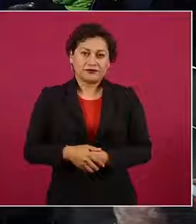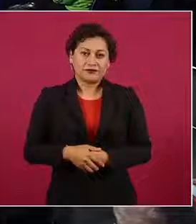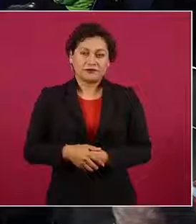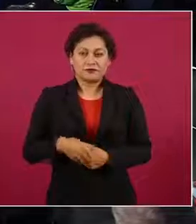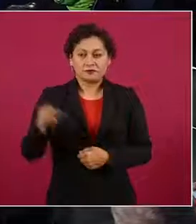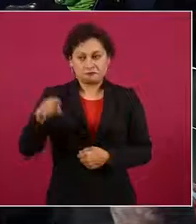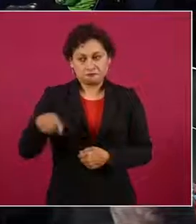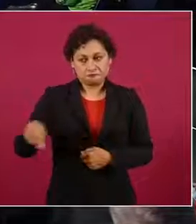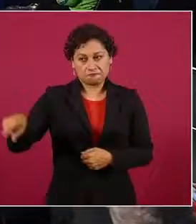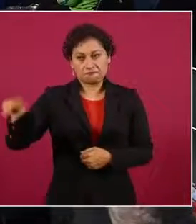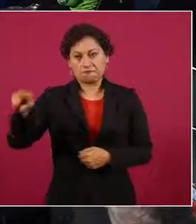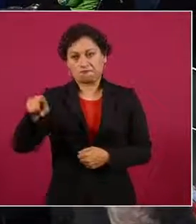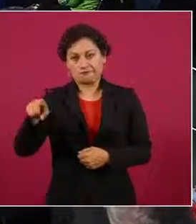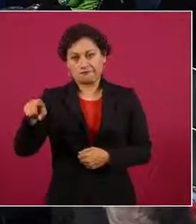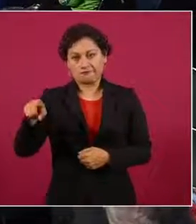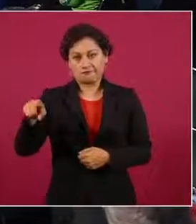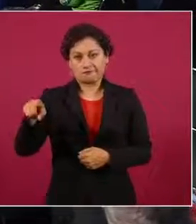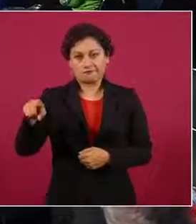a